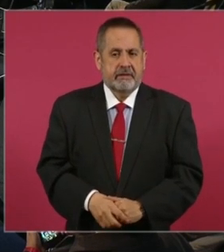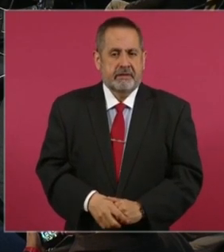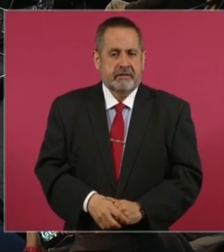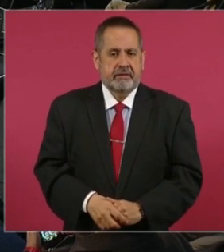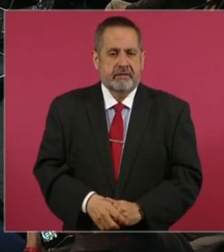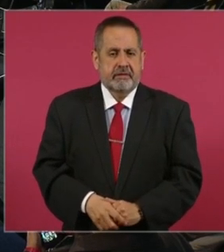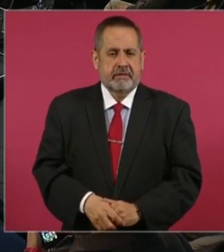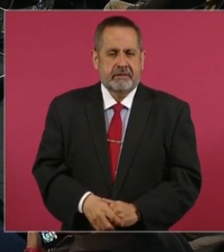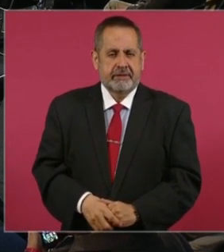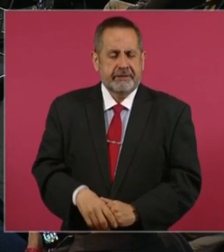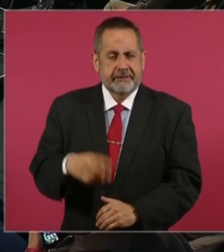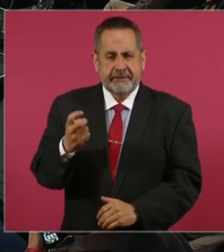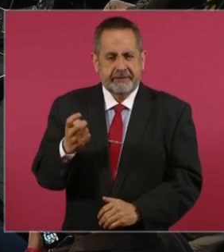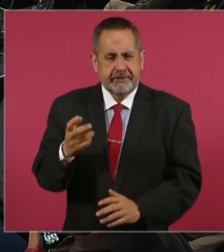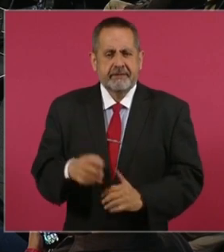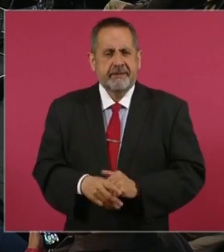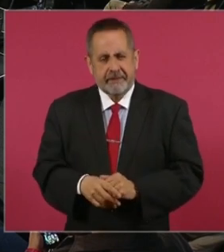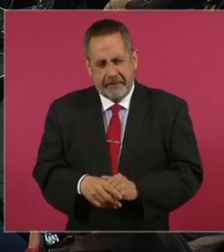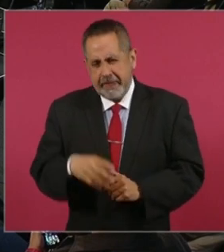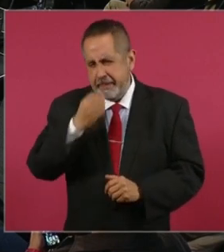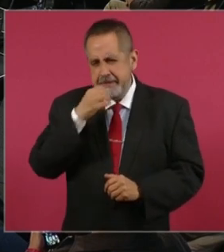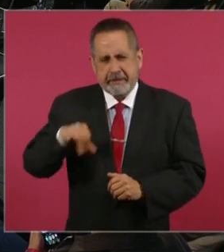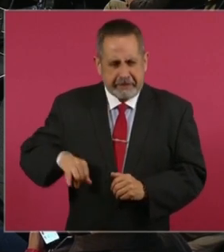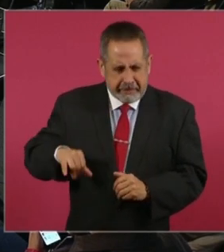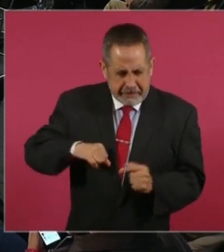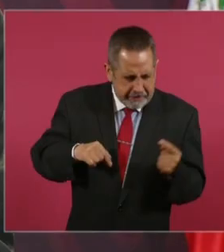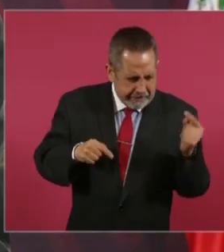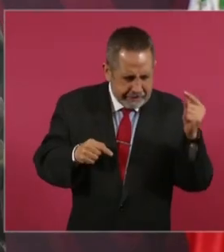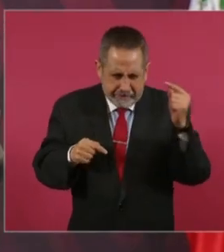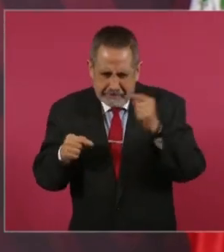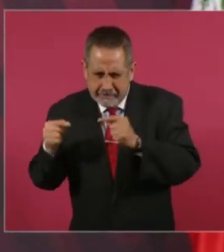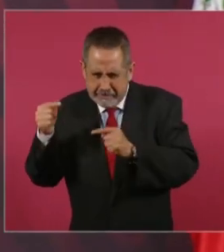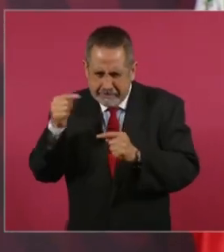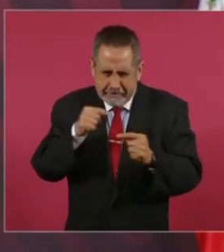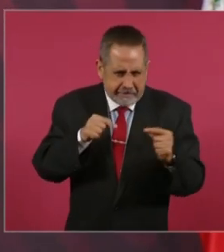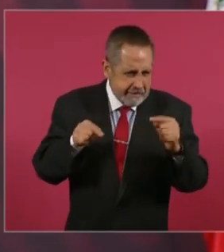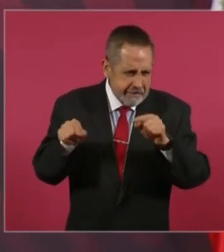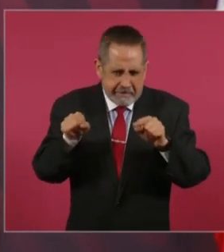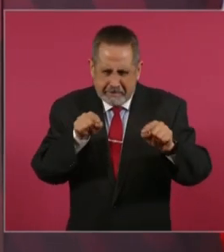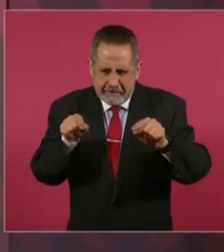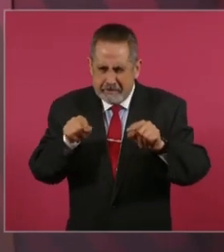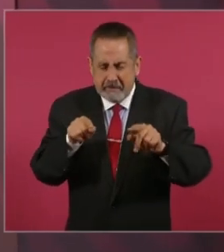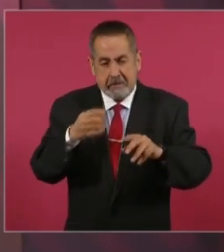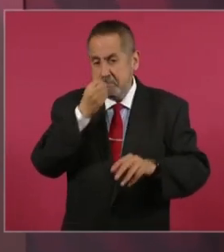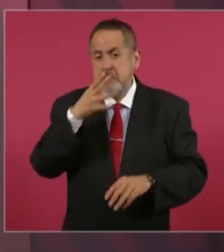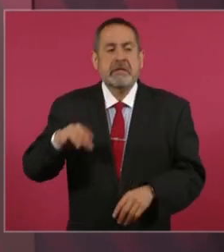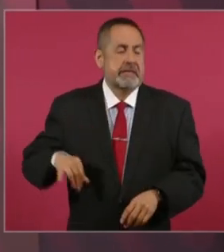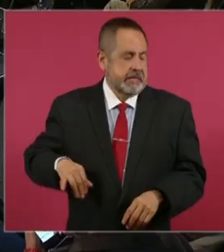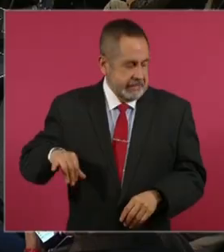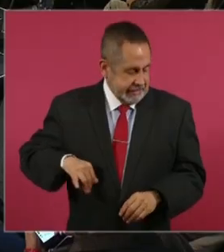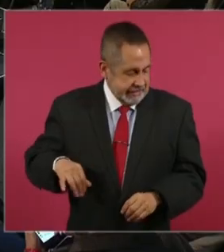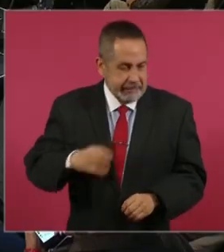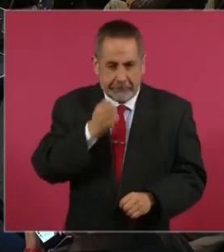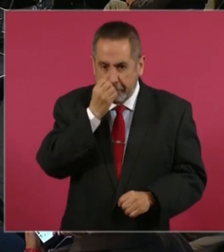Entonces, sí está interesante lo que estamos viviendo, porque